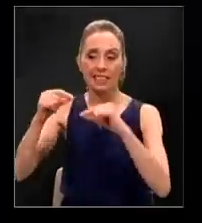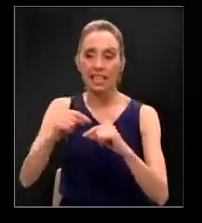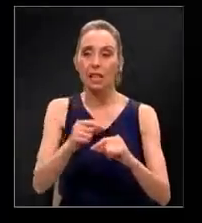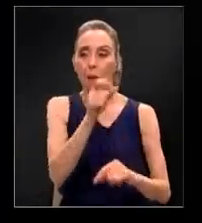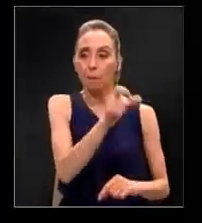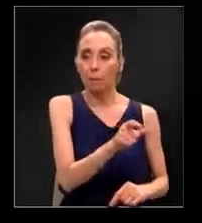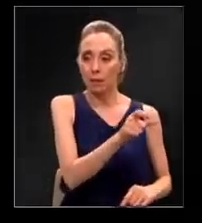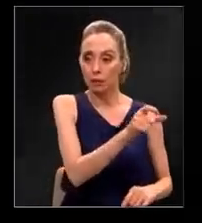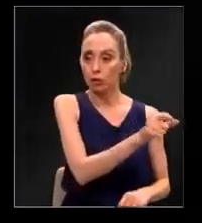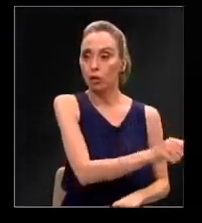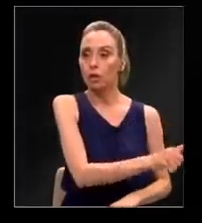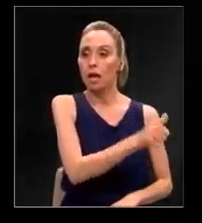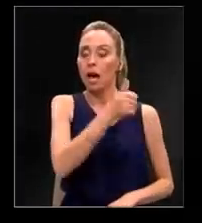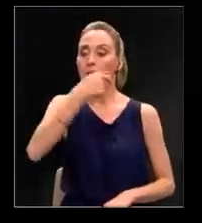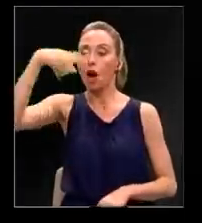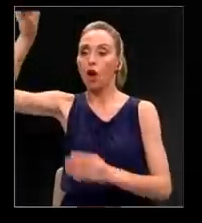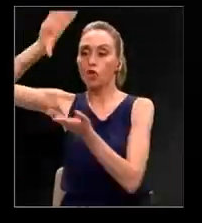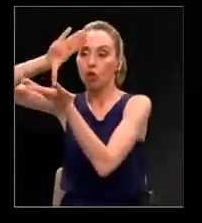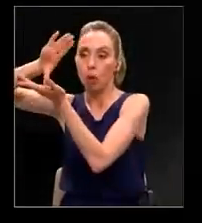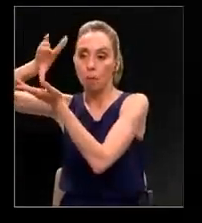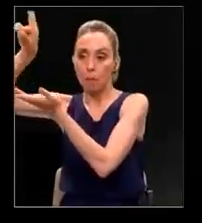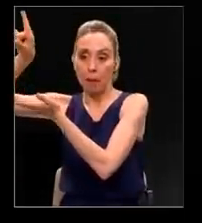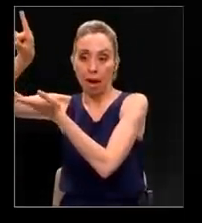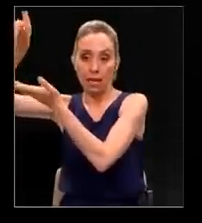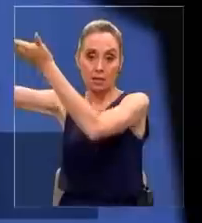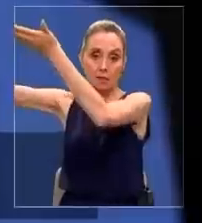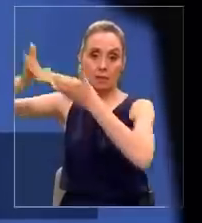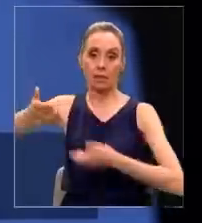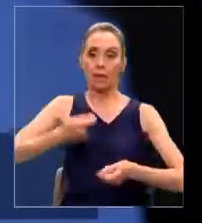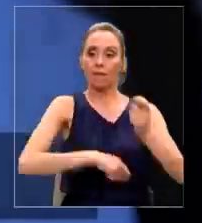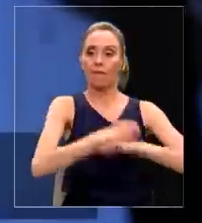motoroje, la eché de afuera y ella empezó a vender.